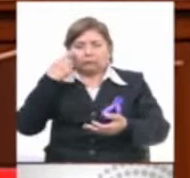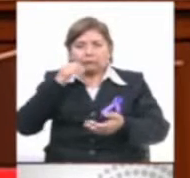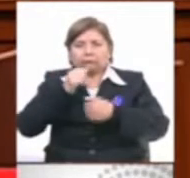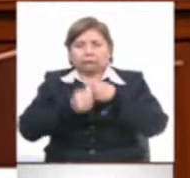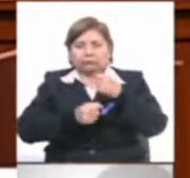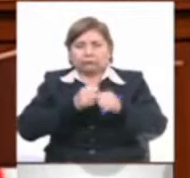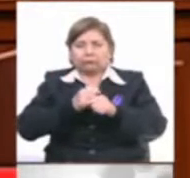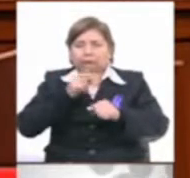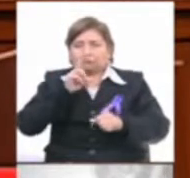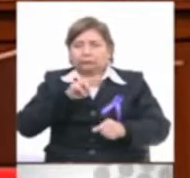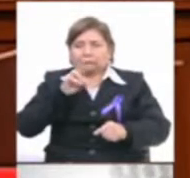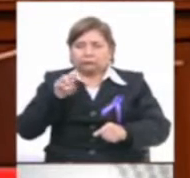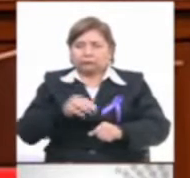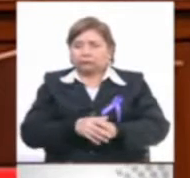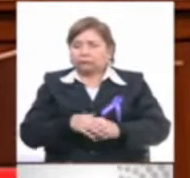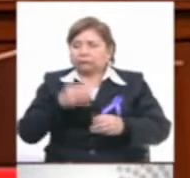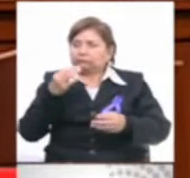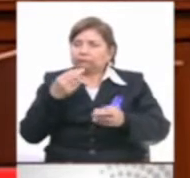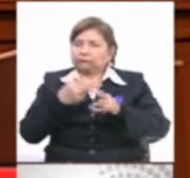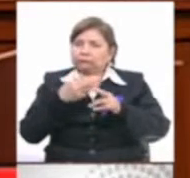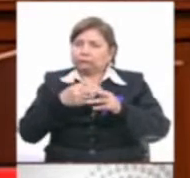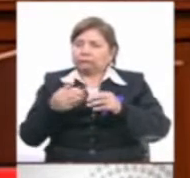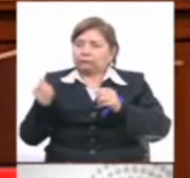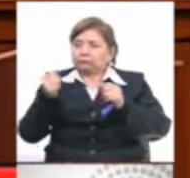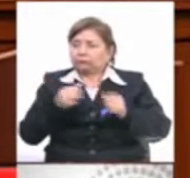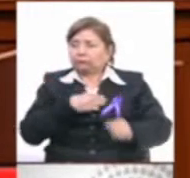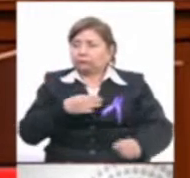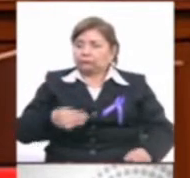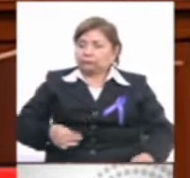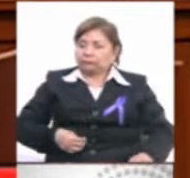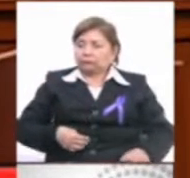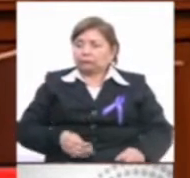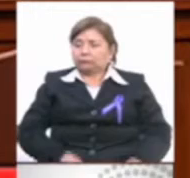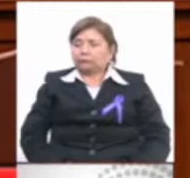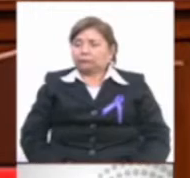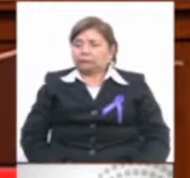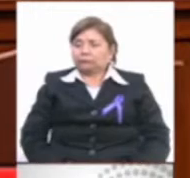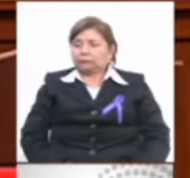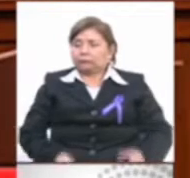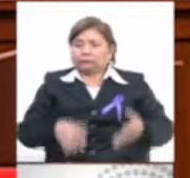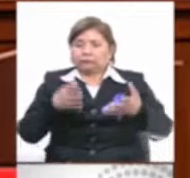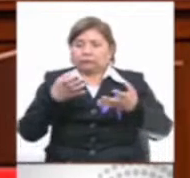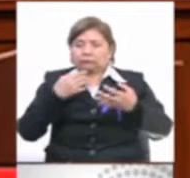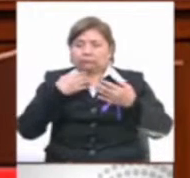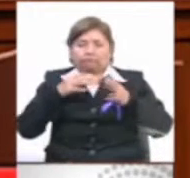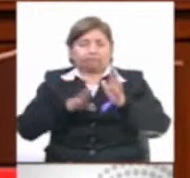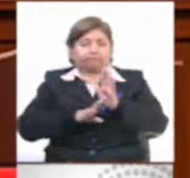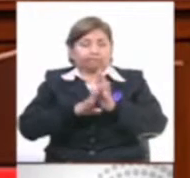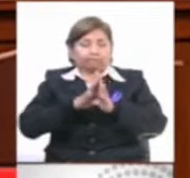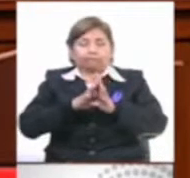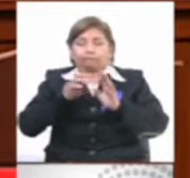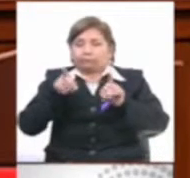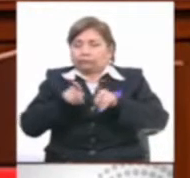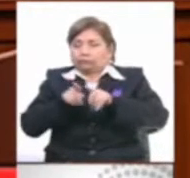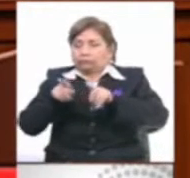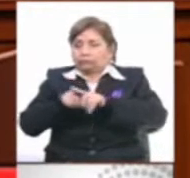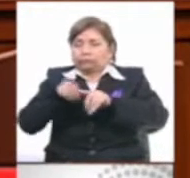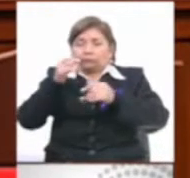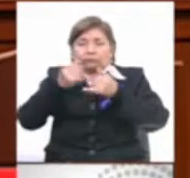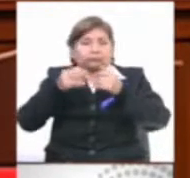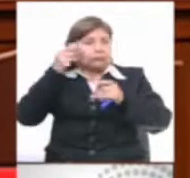el año 2022 a nombre del Poder Ejecutivo. Quisiera resaltar que conforme a las